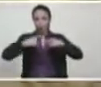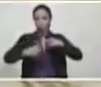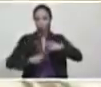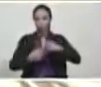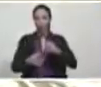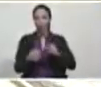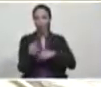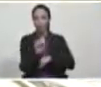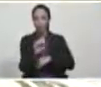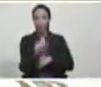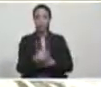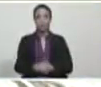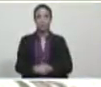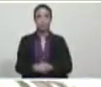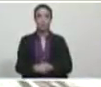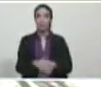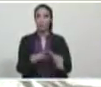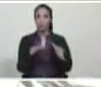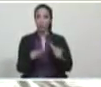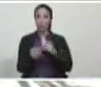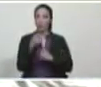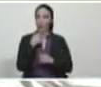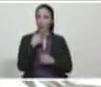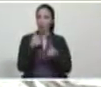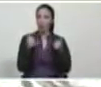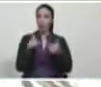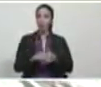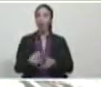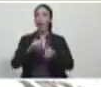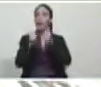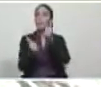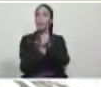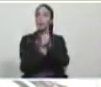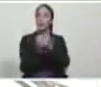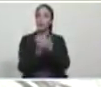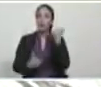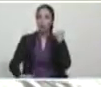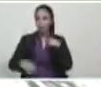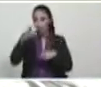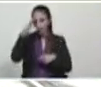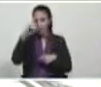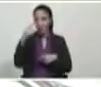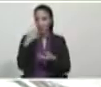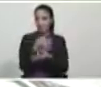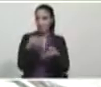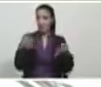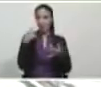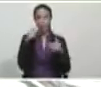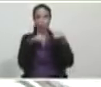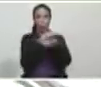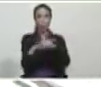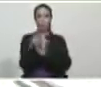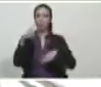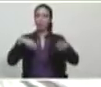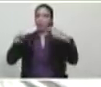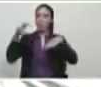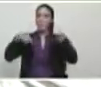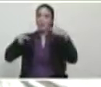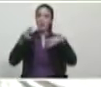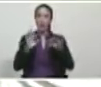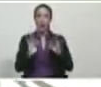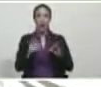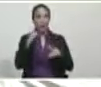Un carro bien bonito, bueno, para la vicepresidenta ejecutiva está perfecta para hacer su recorrido.